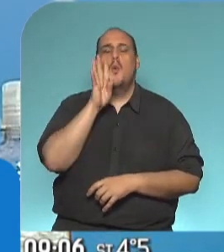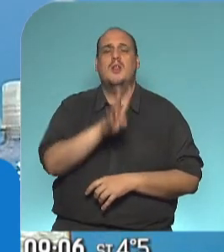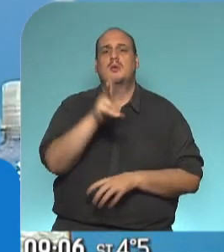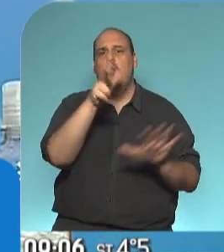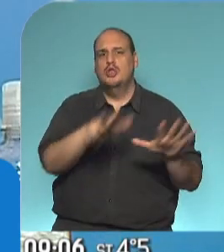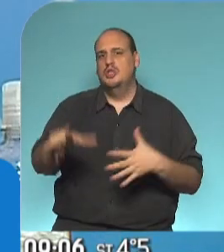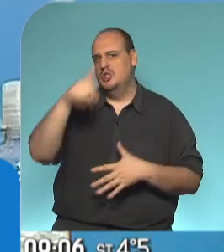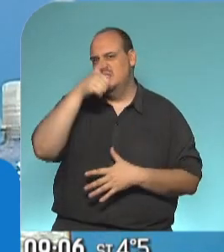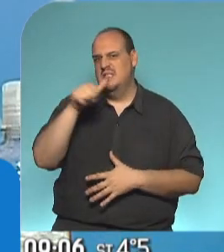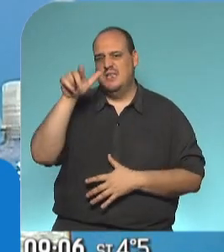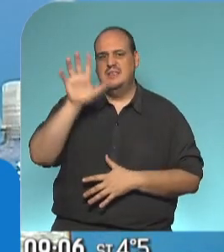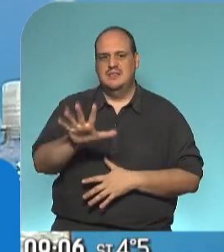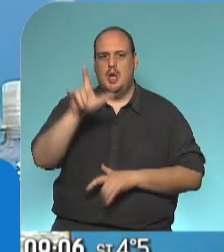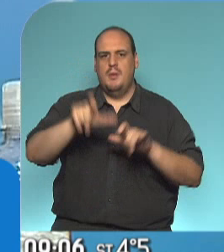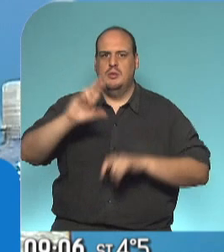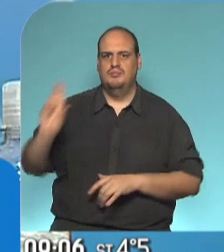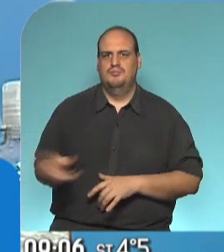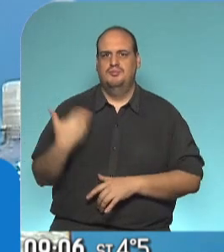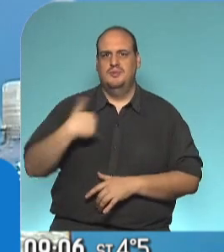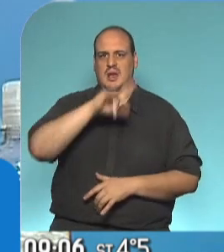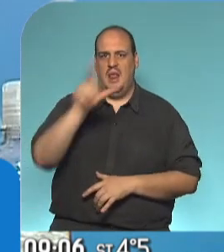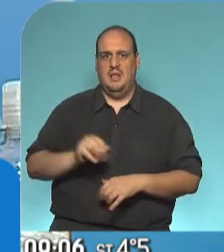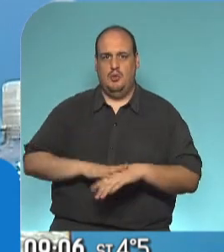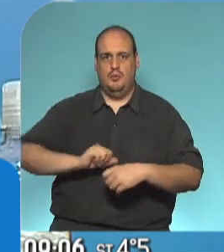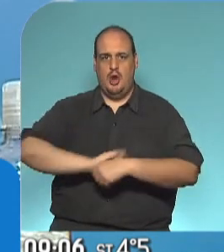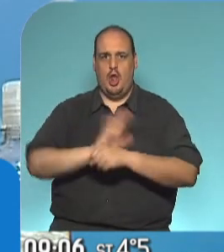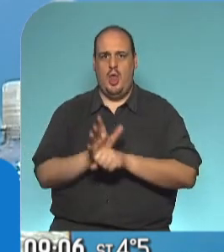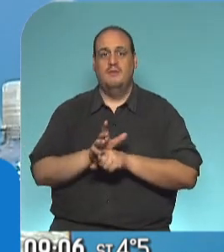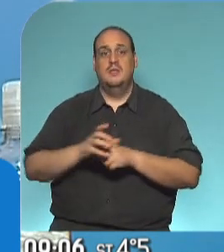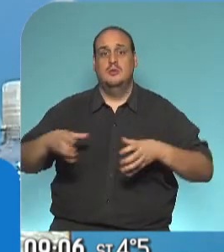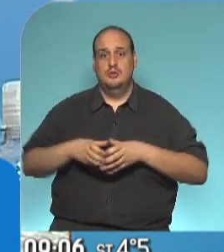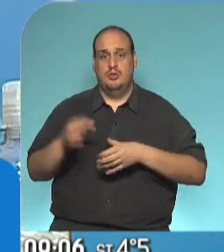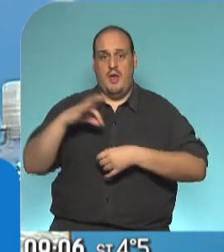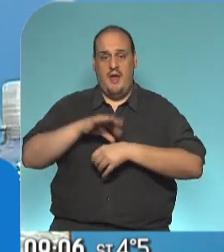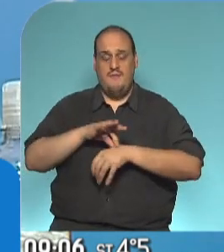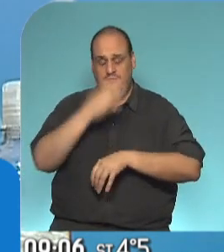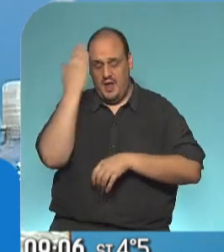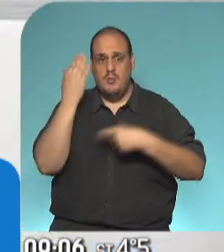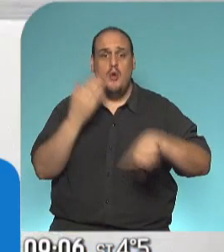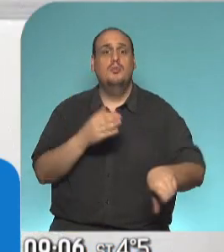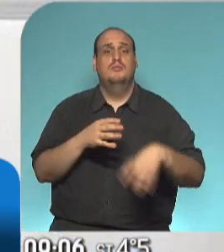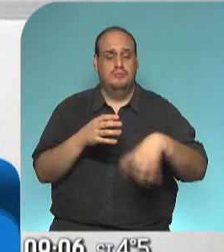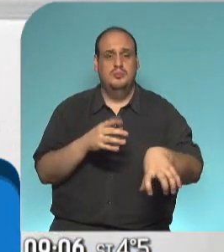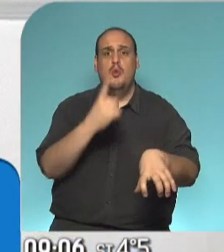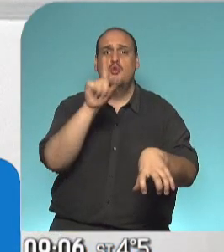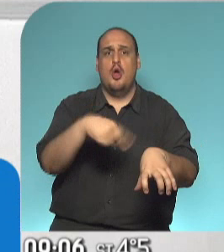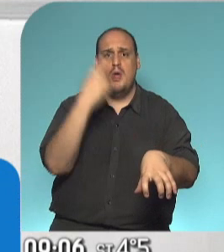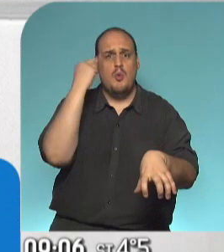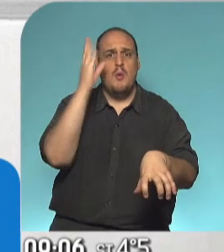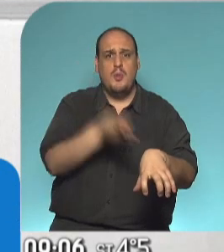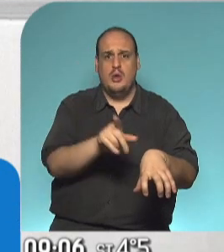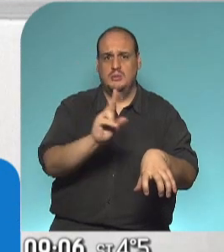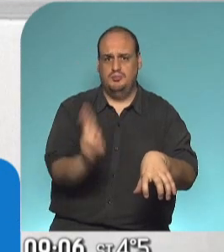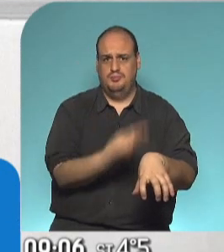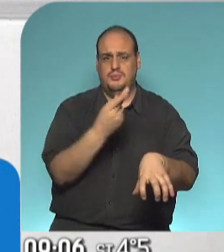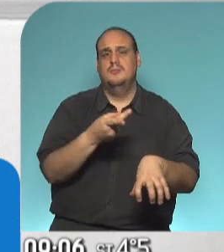4.785 personas fallecidas por coronavirus en la Argentina, con una tasa de letalidad del 1,9%. La tasa de